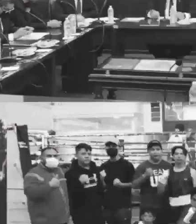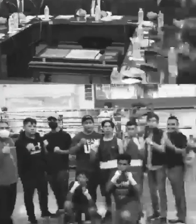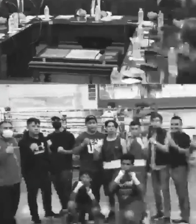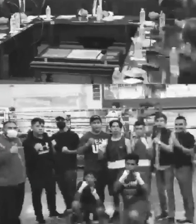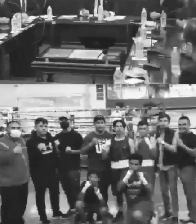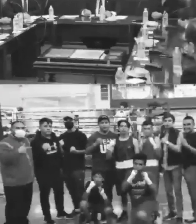independiente